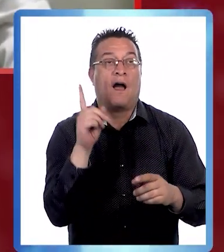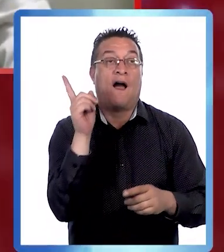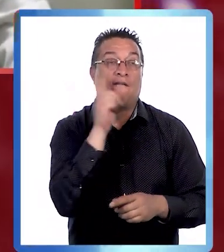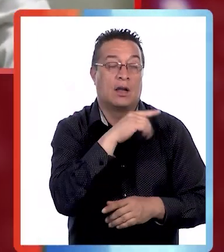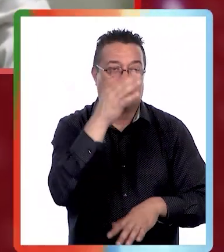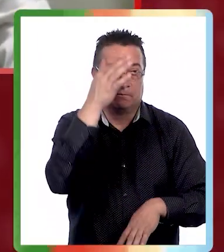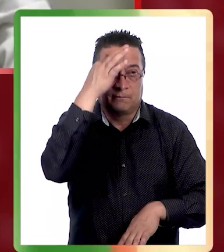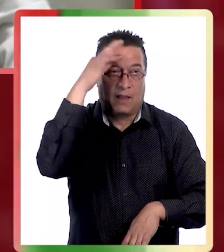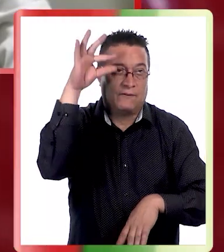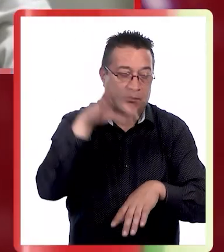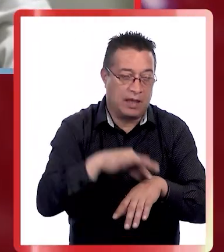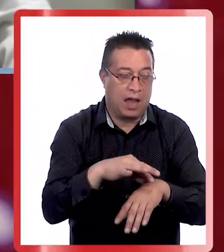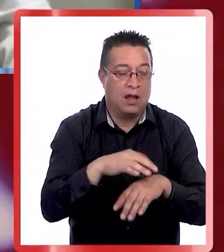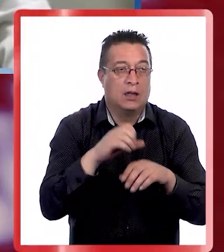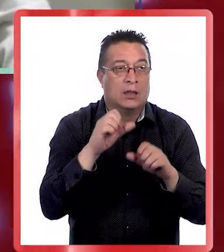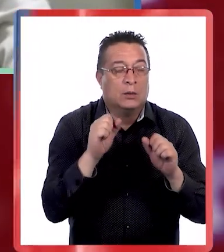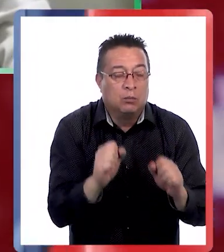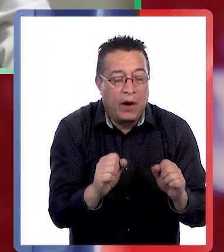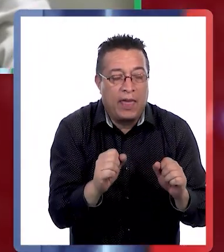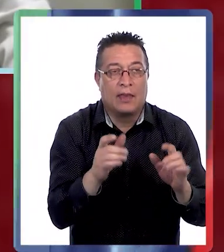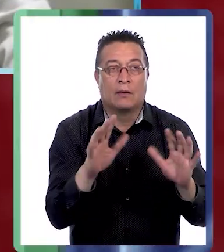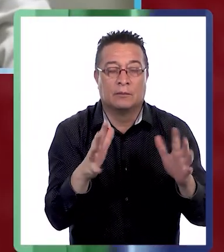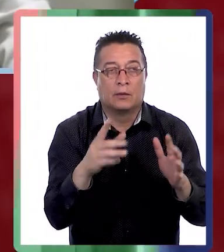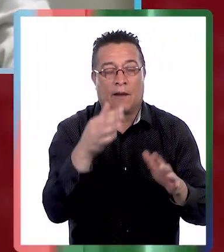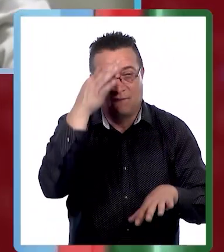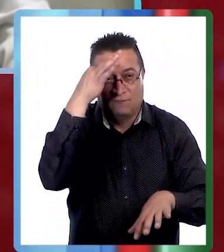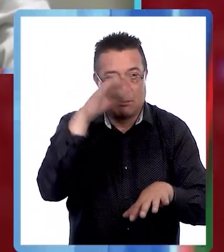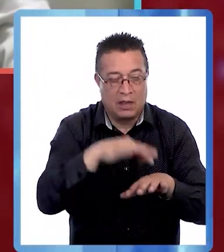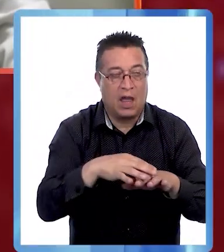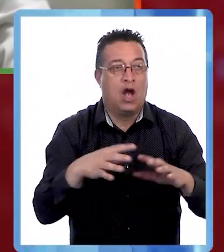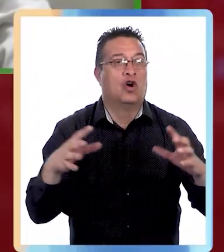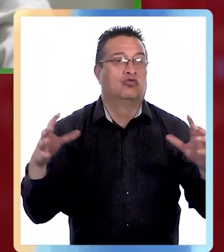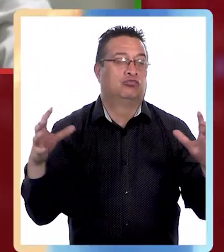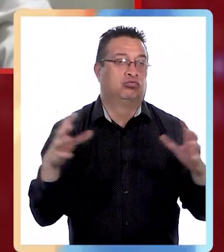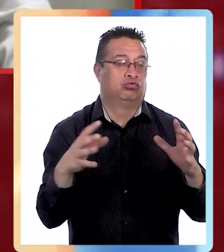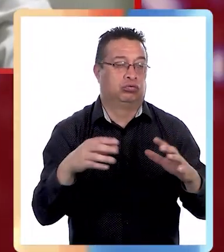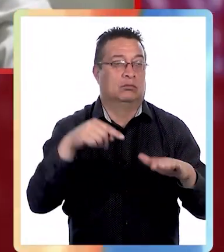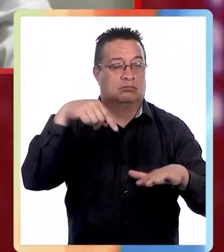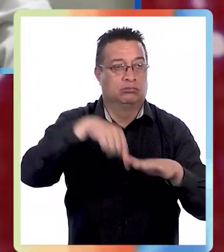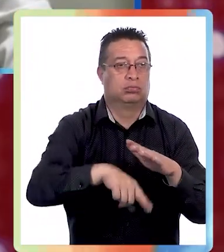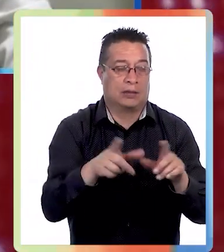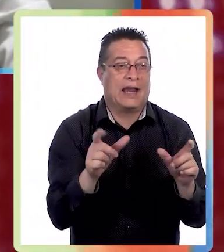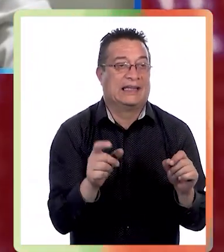o podría estar siendo silenciosamente una enfermedad bastante invasiva como lo es el cáncer?